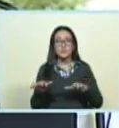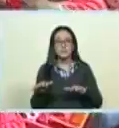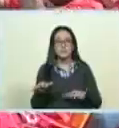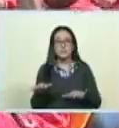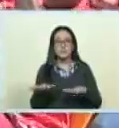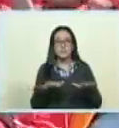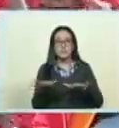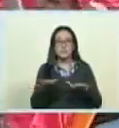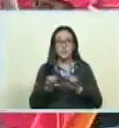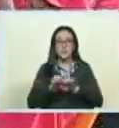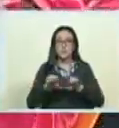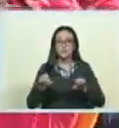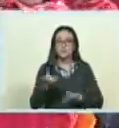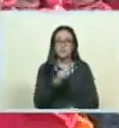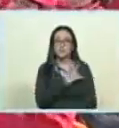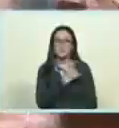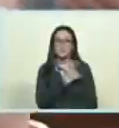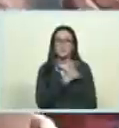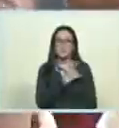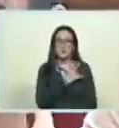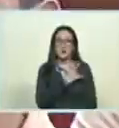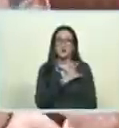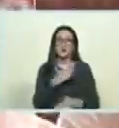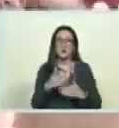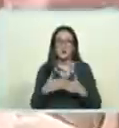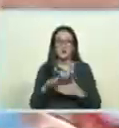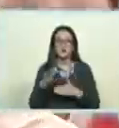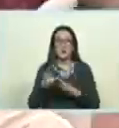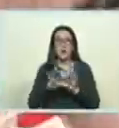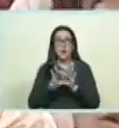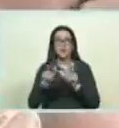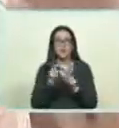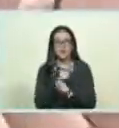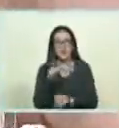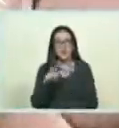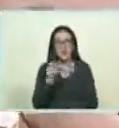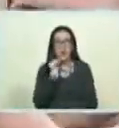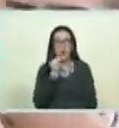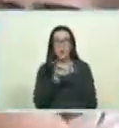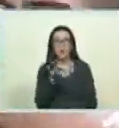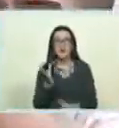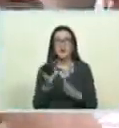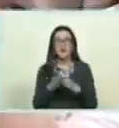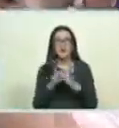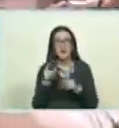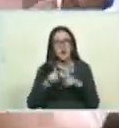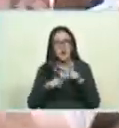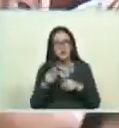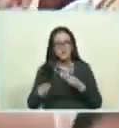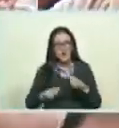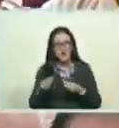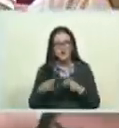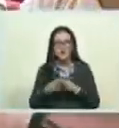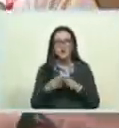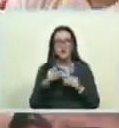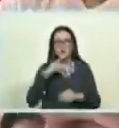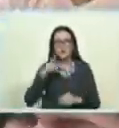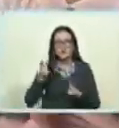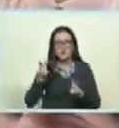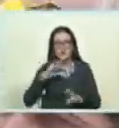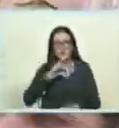Movimiento Estudiantil de Educación Universitaria. Aparezcan los constituyentes jóvenes, todo lo que hacen, todo lo que